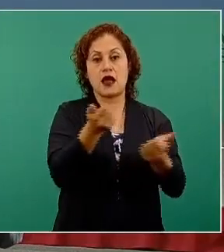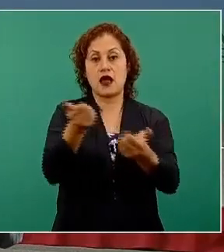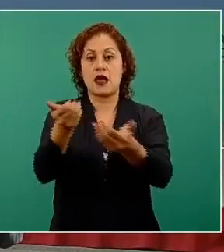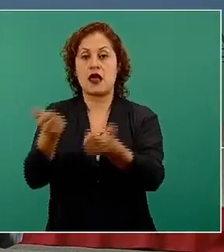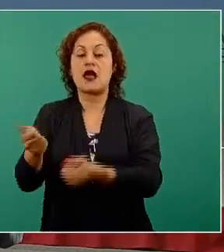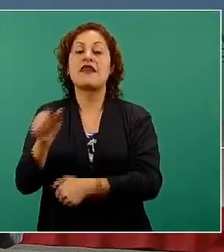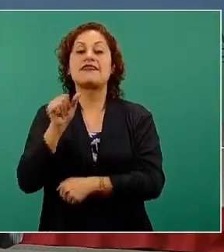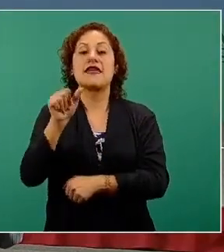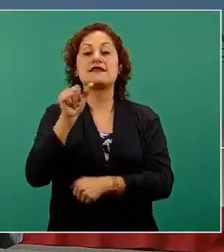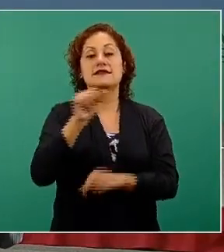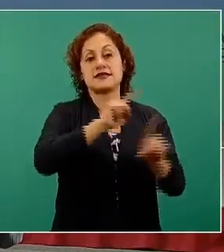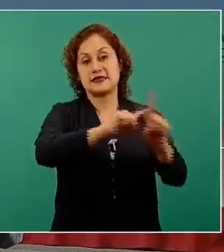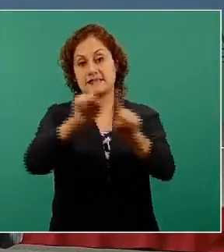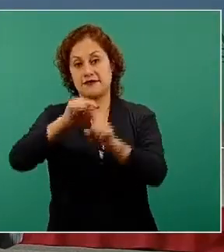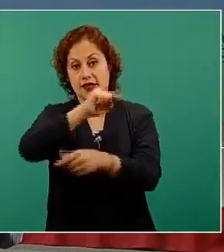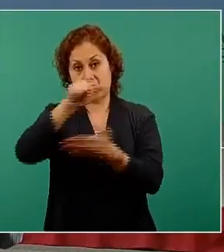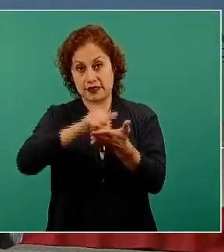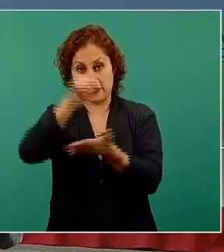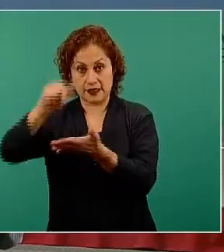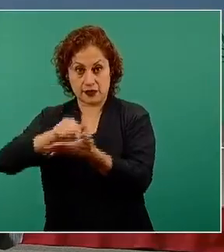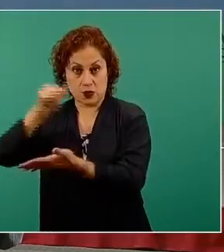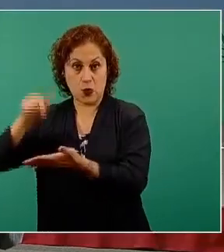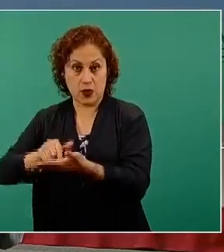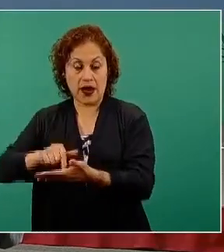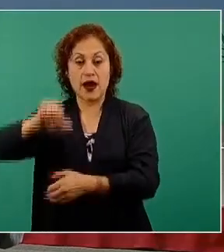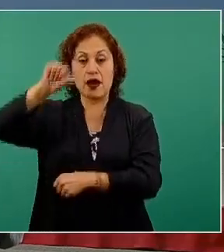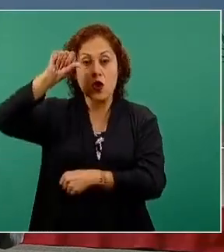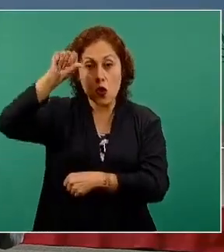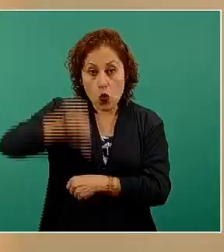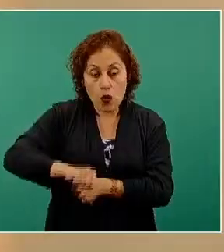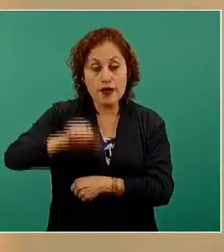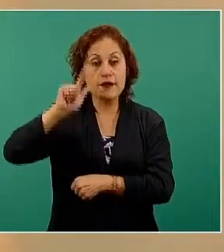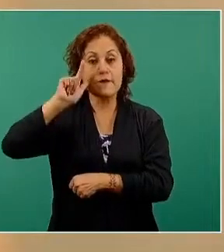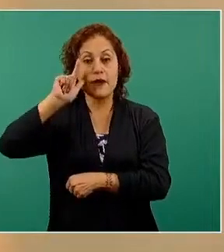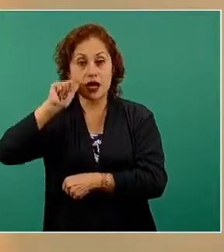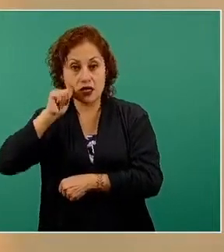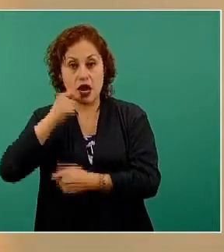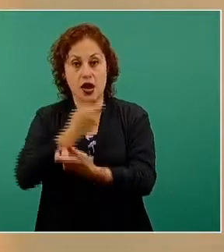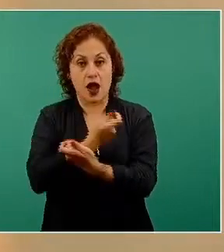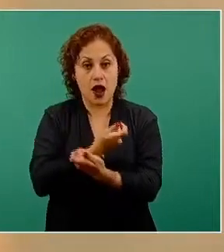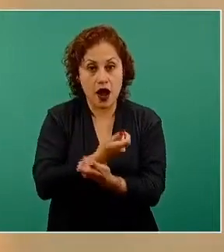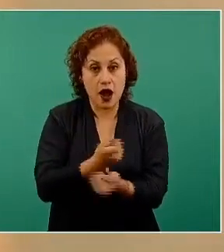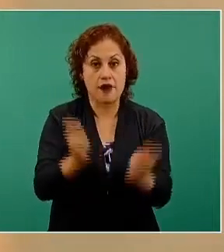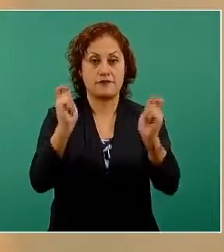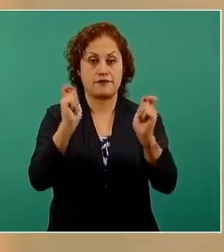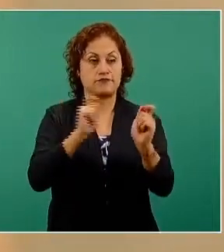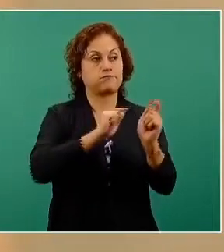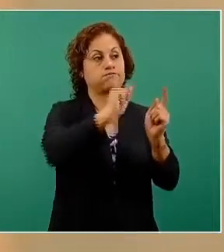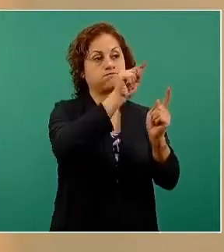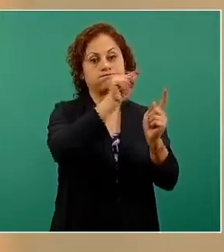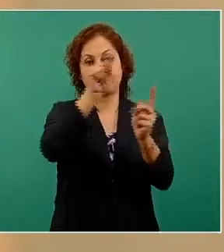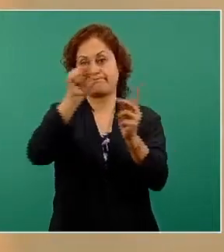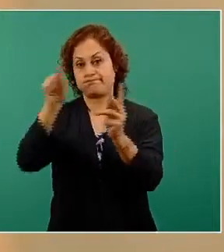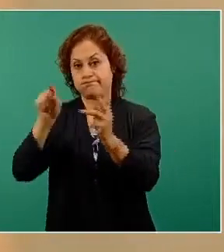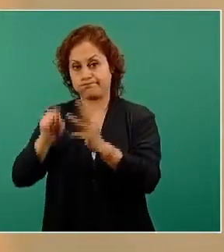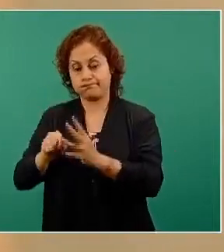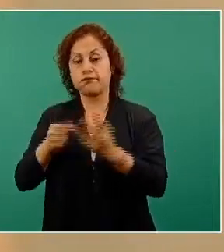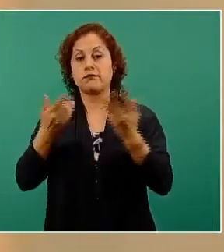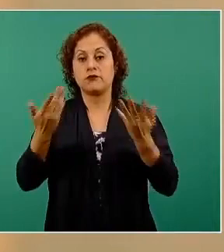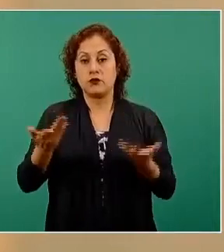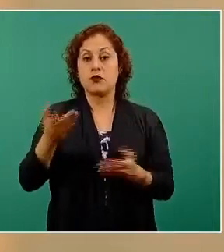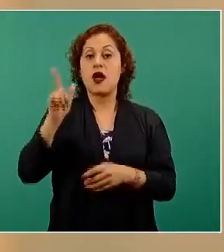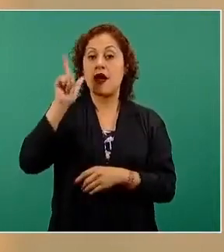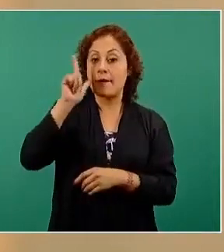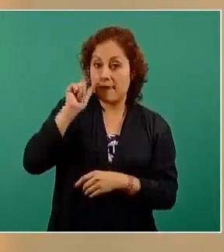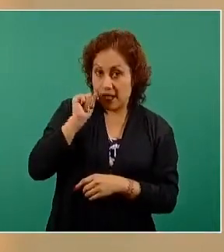entre hoy y mañana se hacen las entregas finales a cada uno de estos nodos, y por lo tanto a partir de mañana y